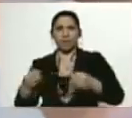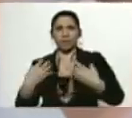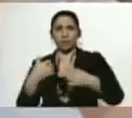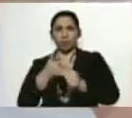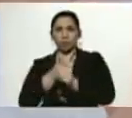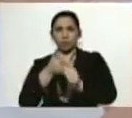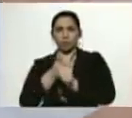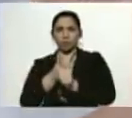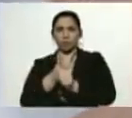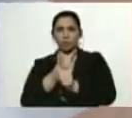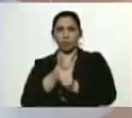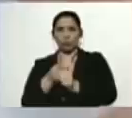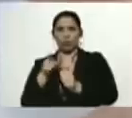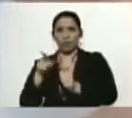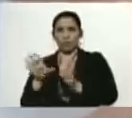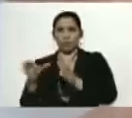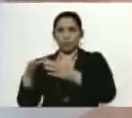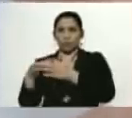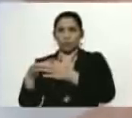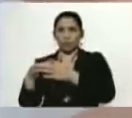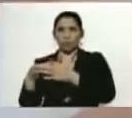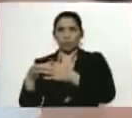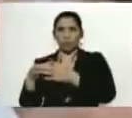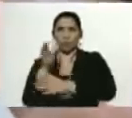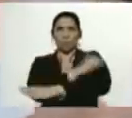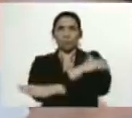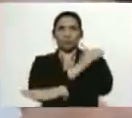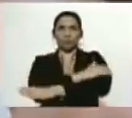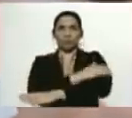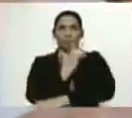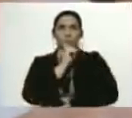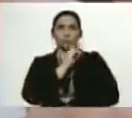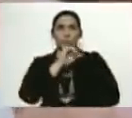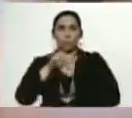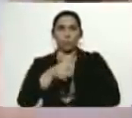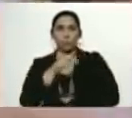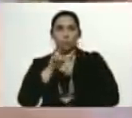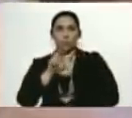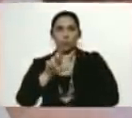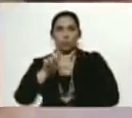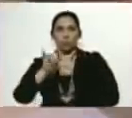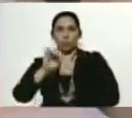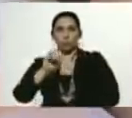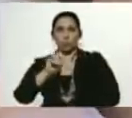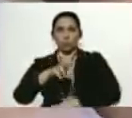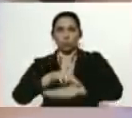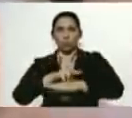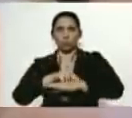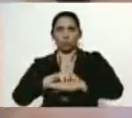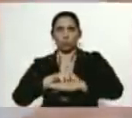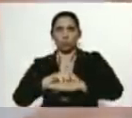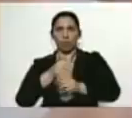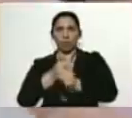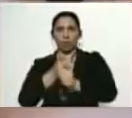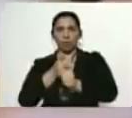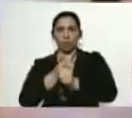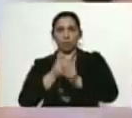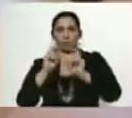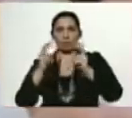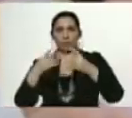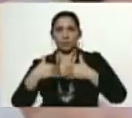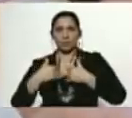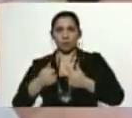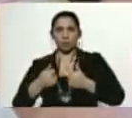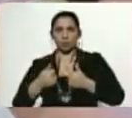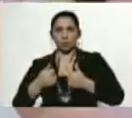asesor de este grupo de diputados. Se llama Julio Castro, doctor Julio Castro, asesor en temas de la salud